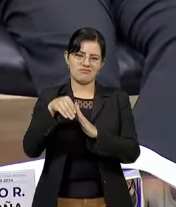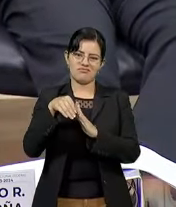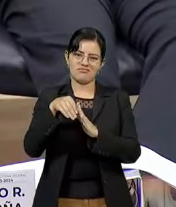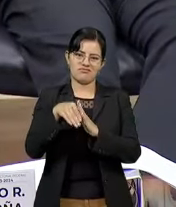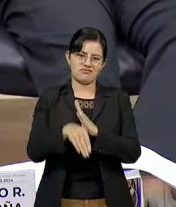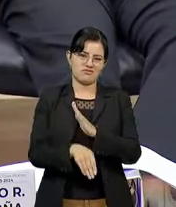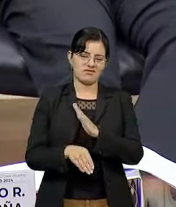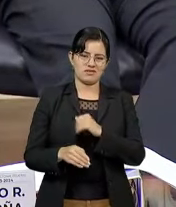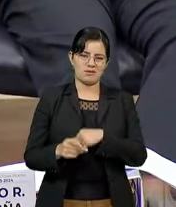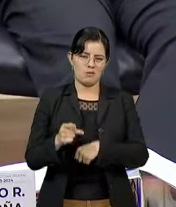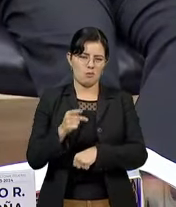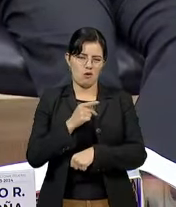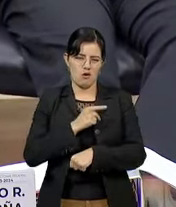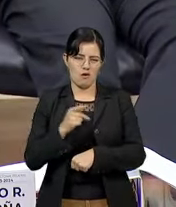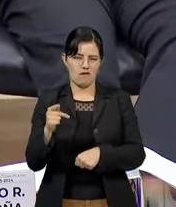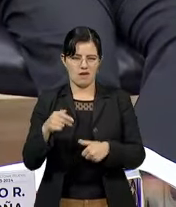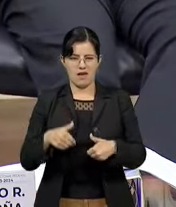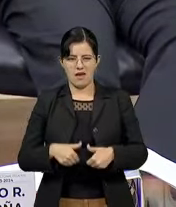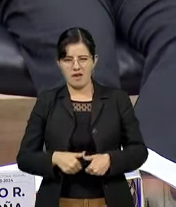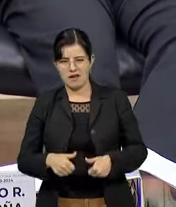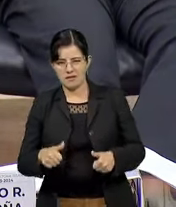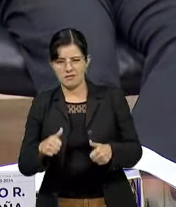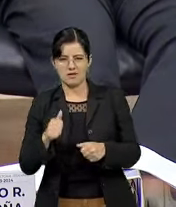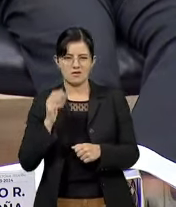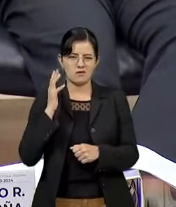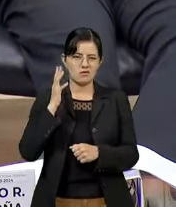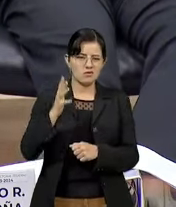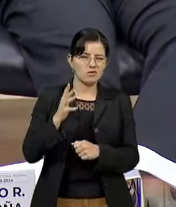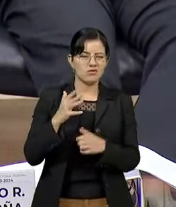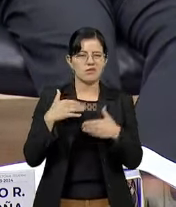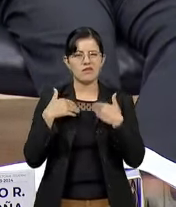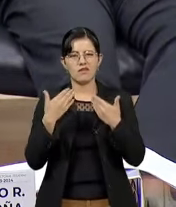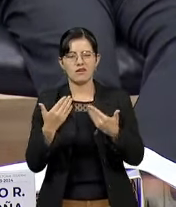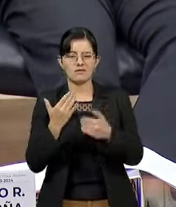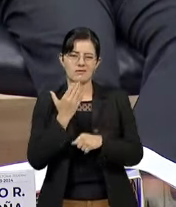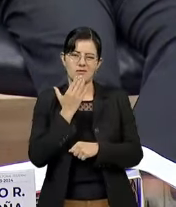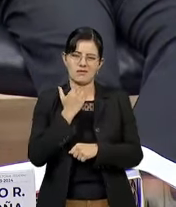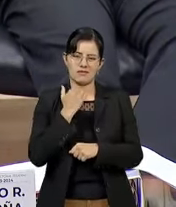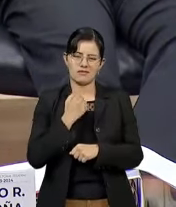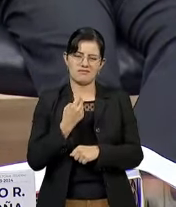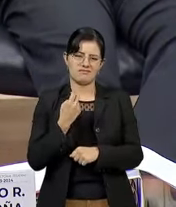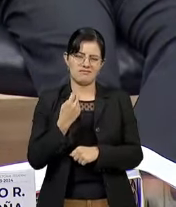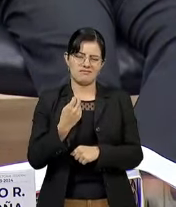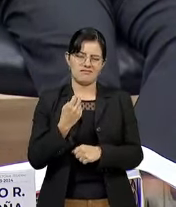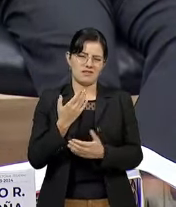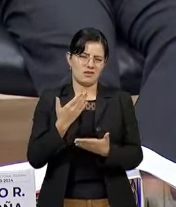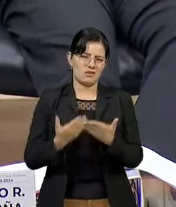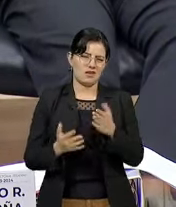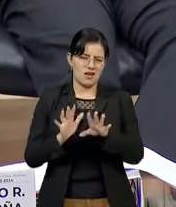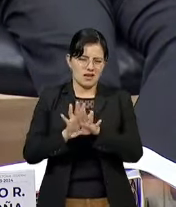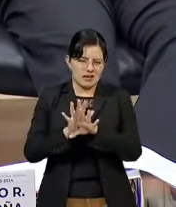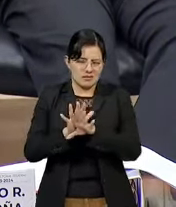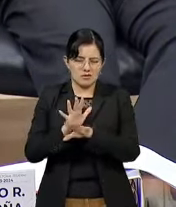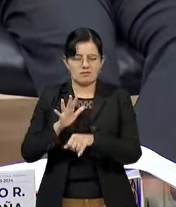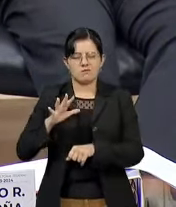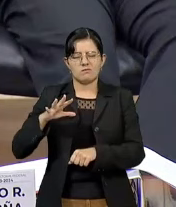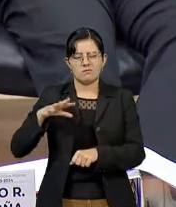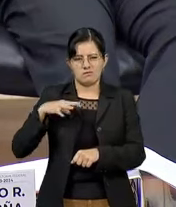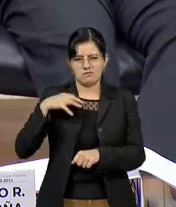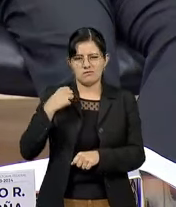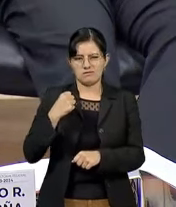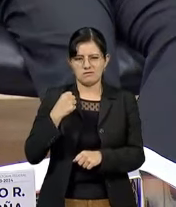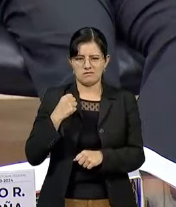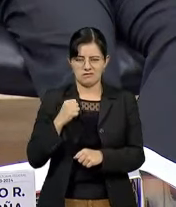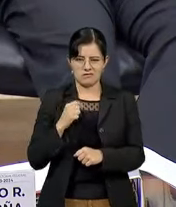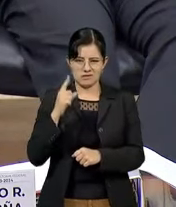situación de miseria de hambre y de desesperanza brutal que mucho Nos cuesta ir modificando así es que